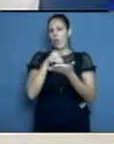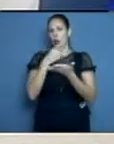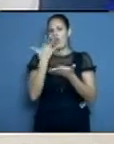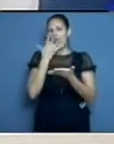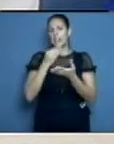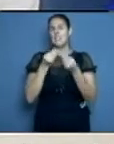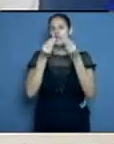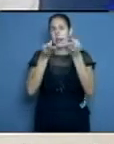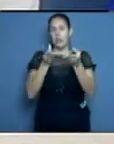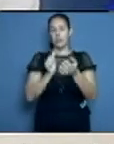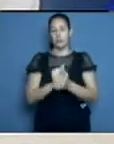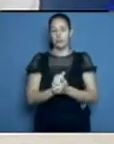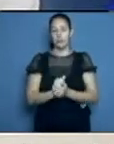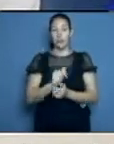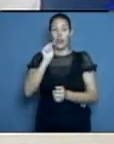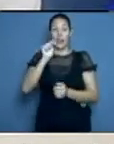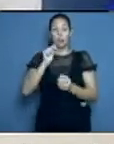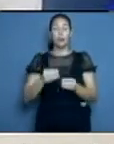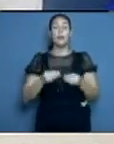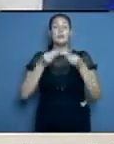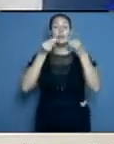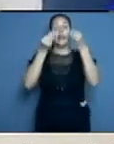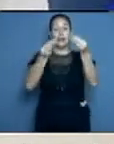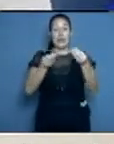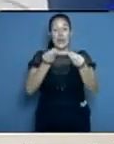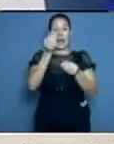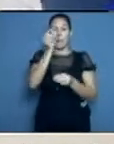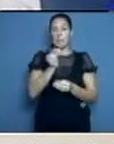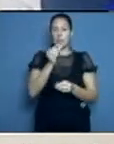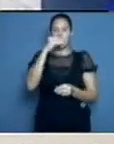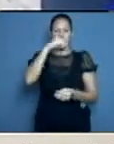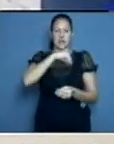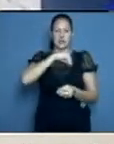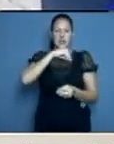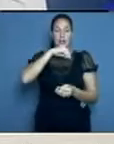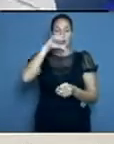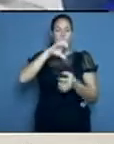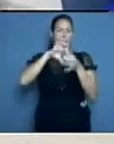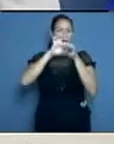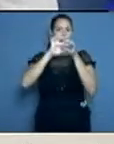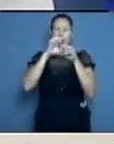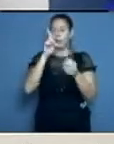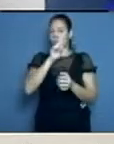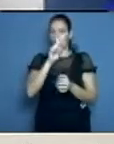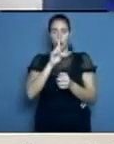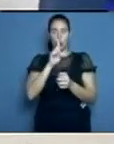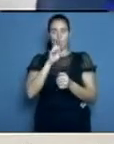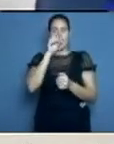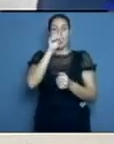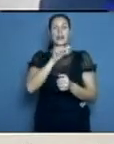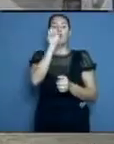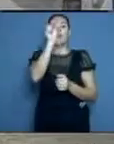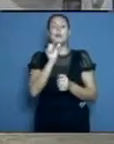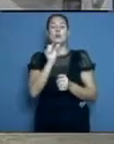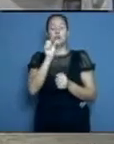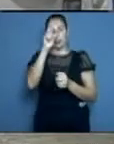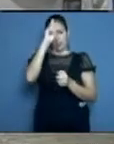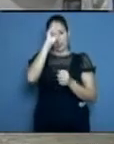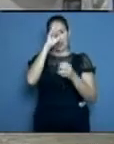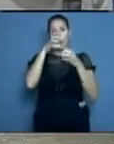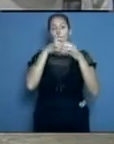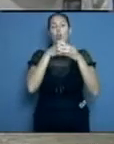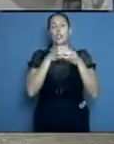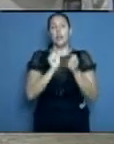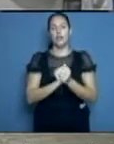bajo riesgo. El nasalferón no es un medicamento hospitalario, no es un medicamento. Es decir, a las áreas de salud. A las áreas de salud preferentemente.